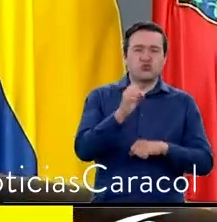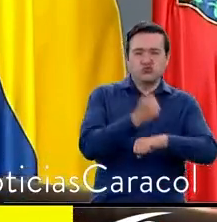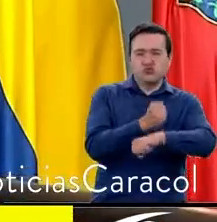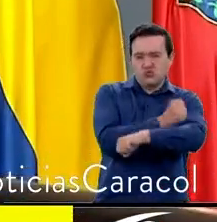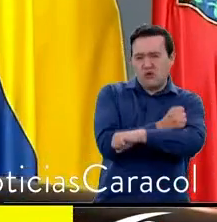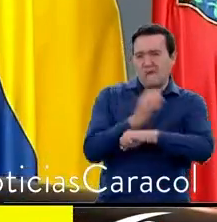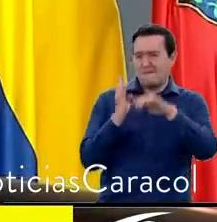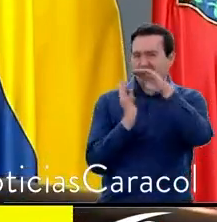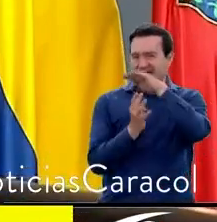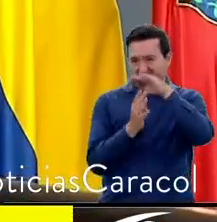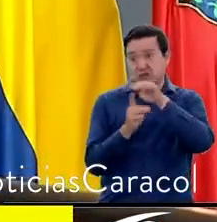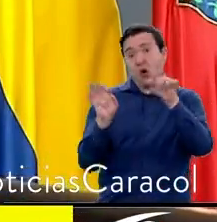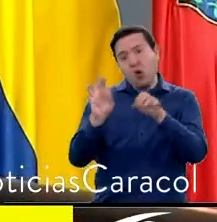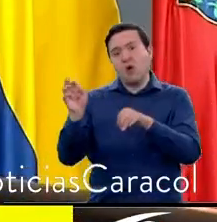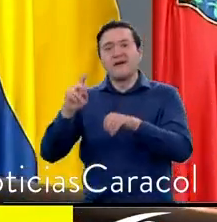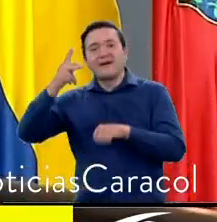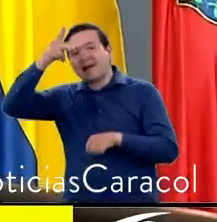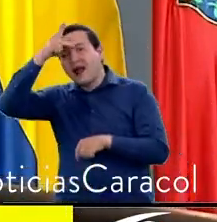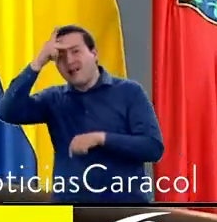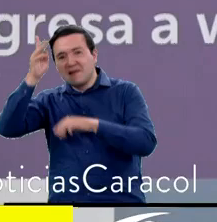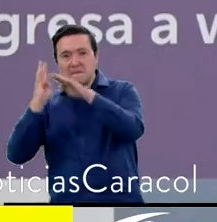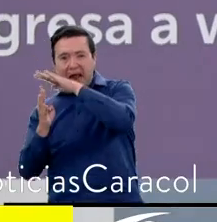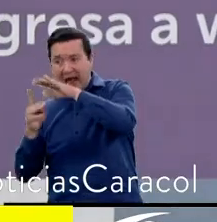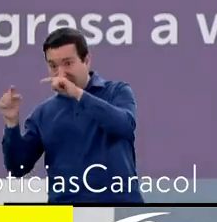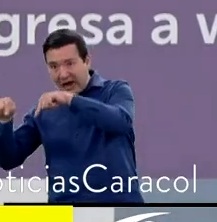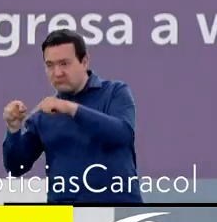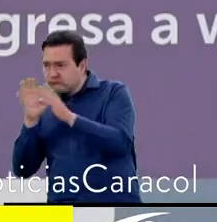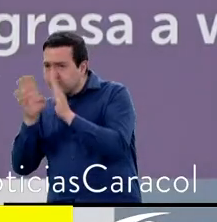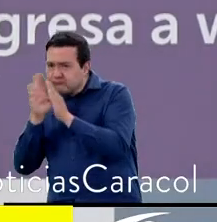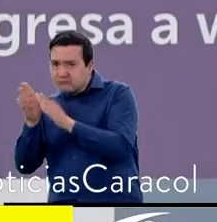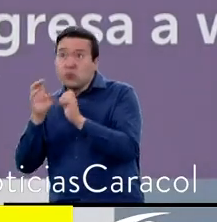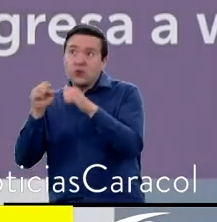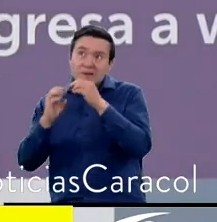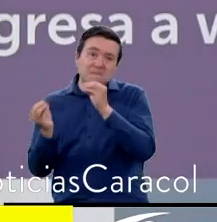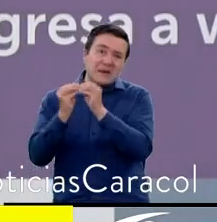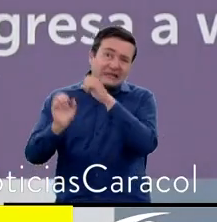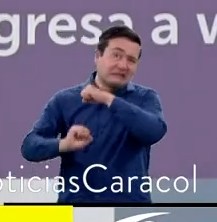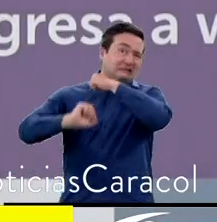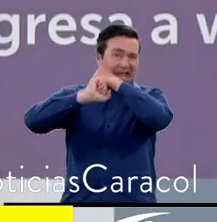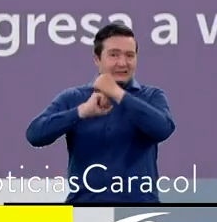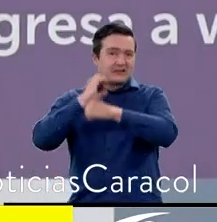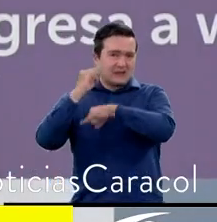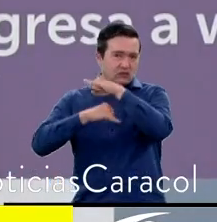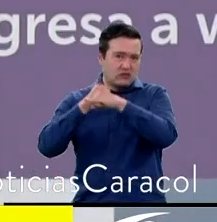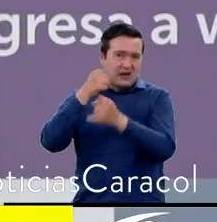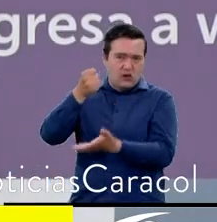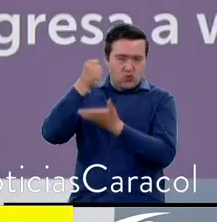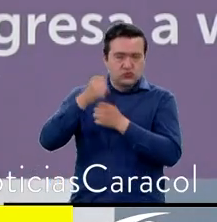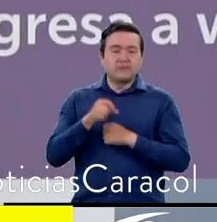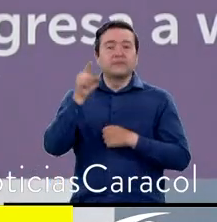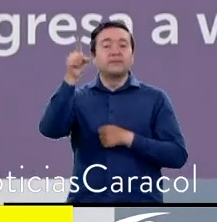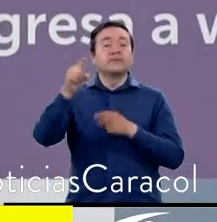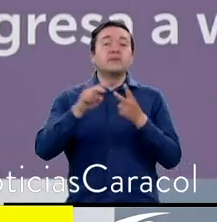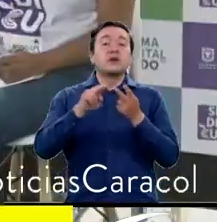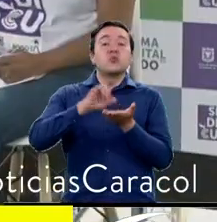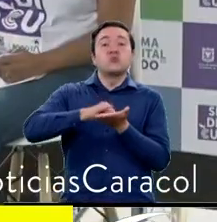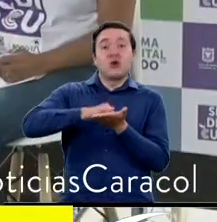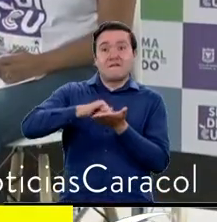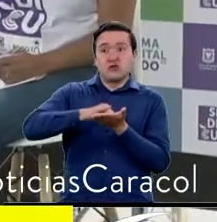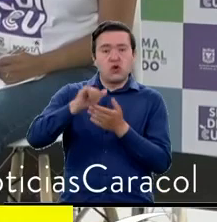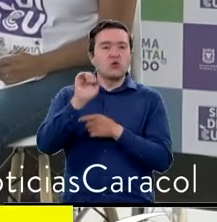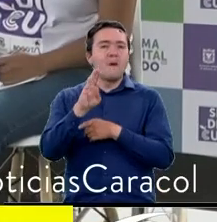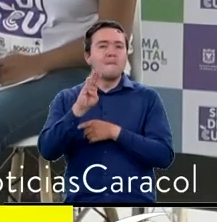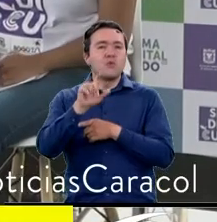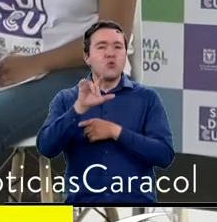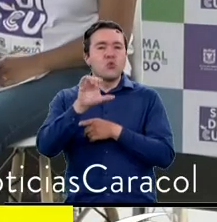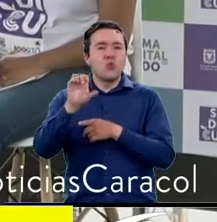es apalancar con recursos internacionales. En Nueva York participará en una reunión de la Fundación Bloomberg con 39 alcaldes de diferentes partes